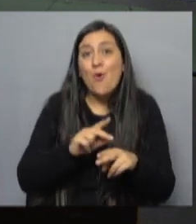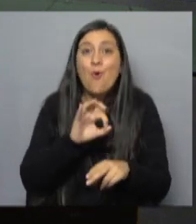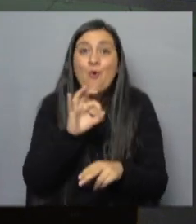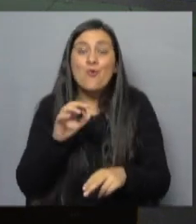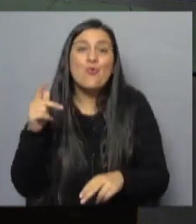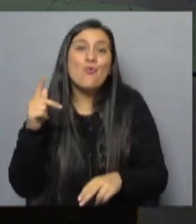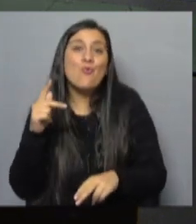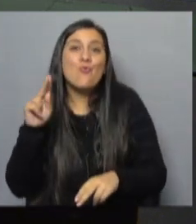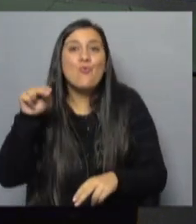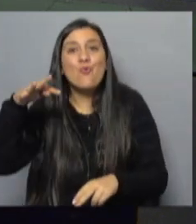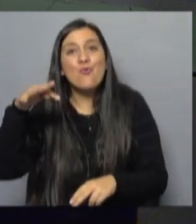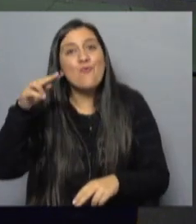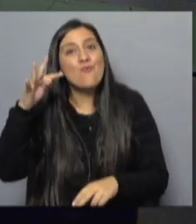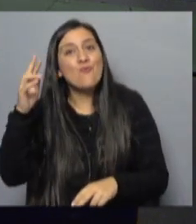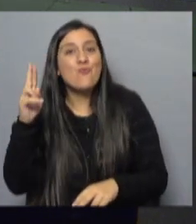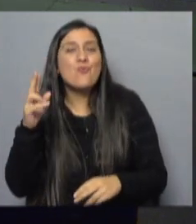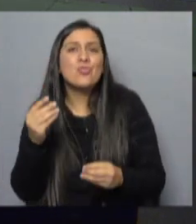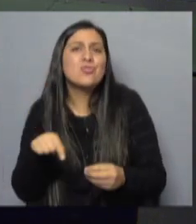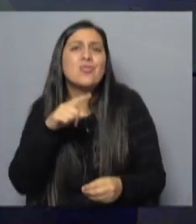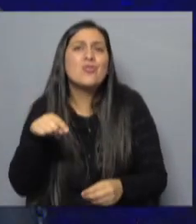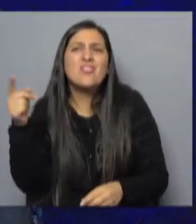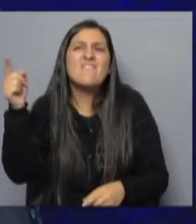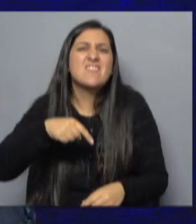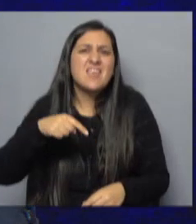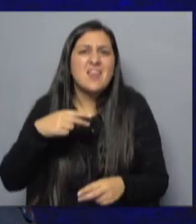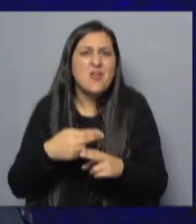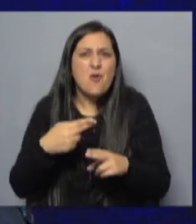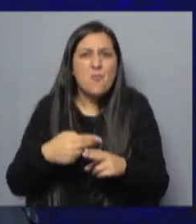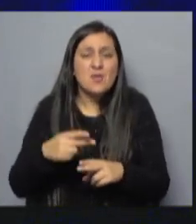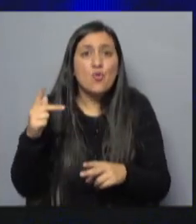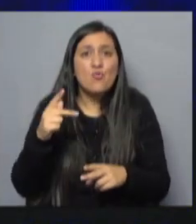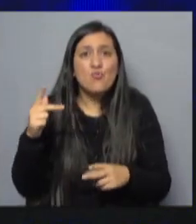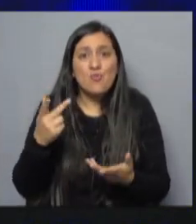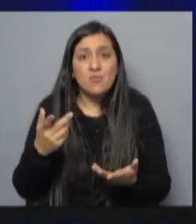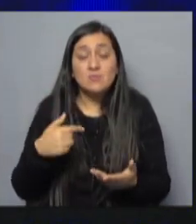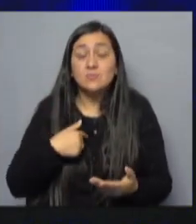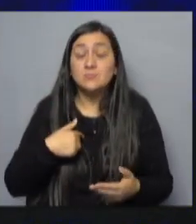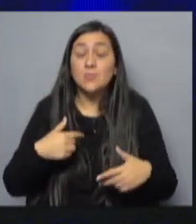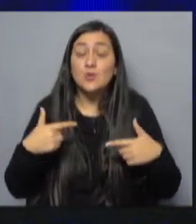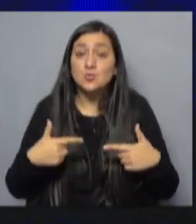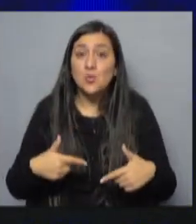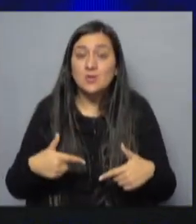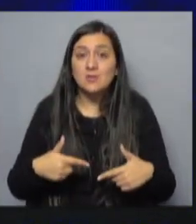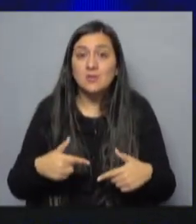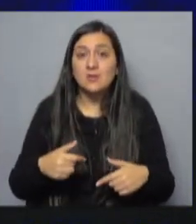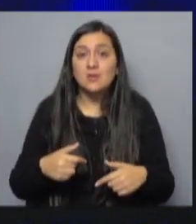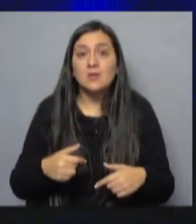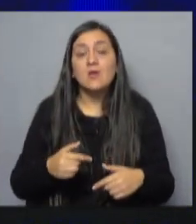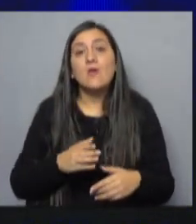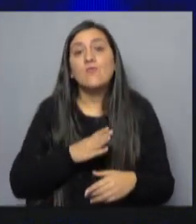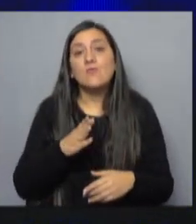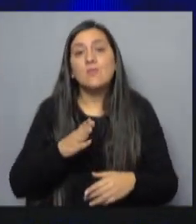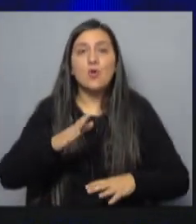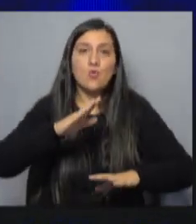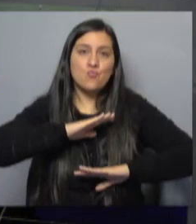Fu. Yo Kung Fu. ¿Por qué Kung Fu? ¿De dónde viene Kung Fu? Onbillam, además. Bien, yo tuve la suerte de transitar por el arte marcial